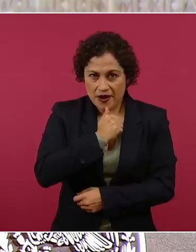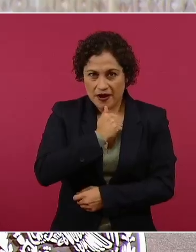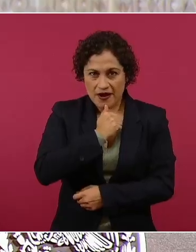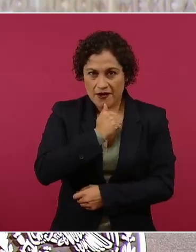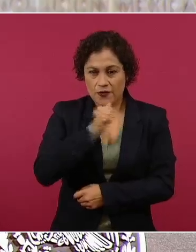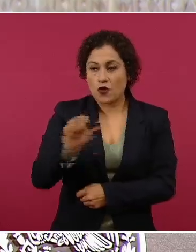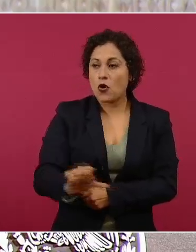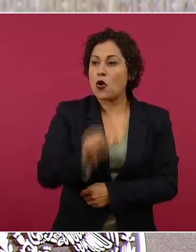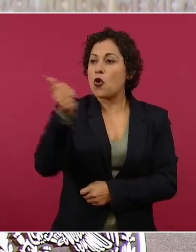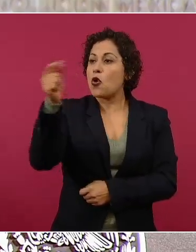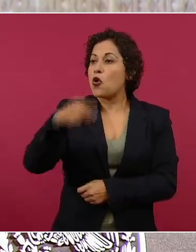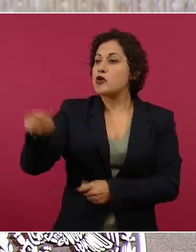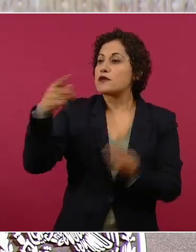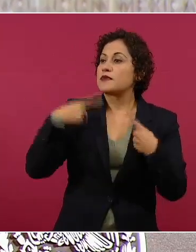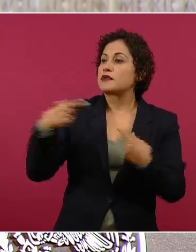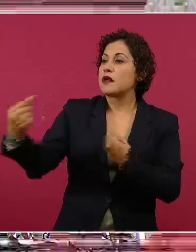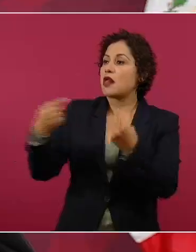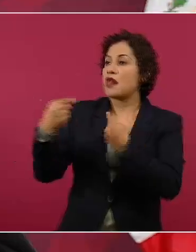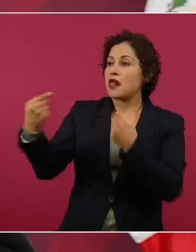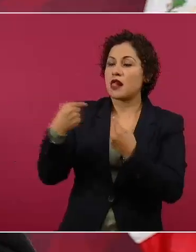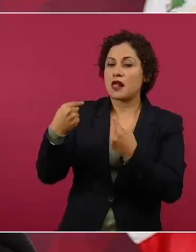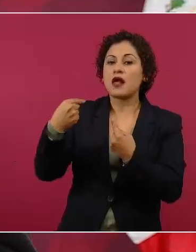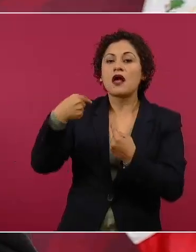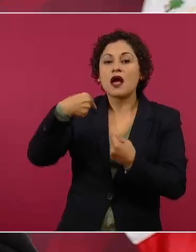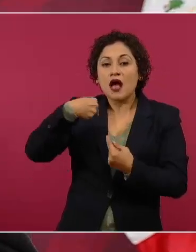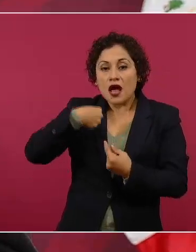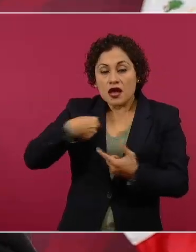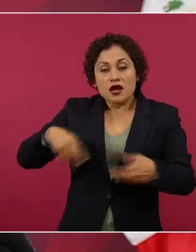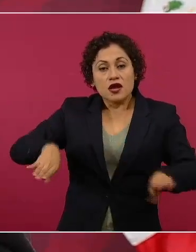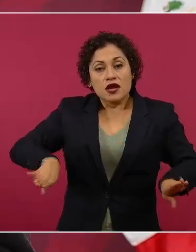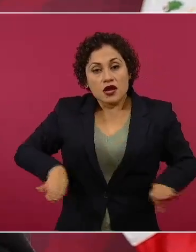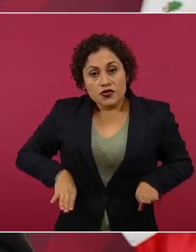mis adversarios, no soy cacique.